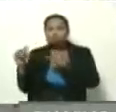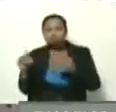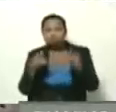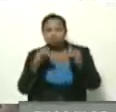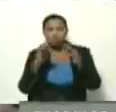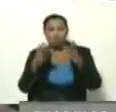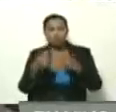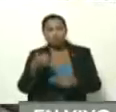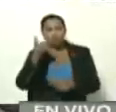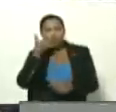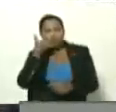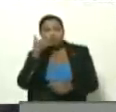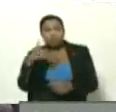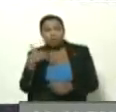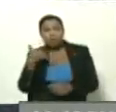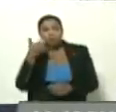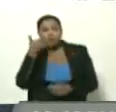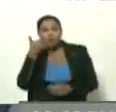número de teléfono,